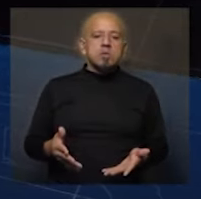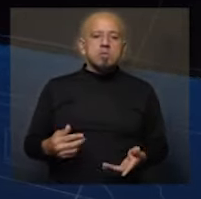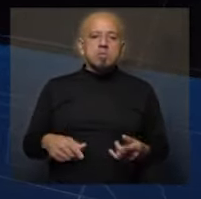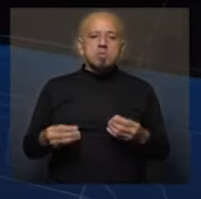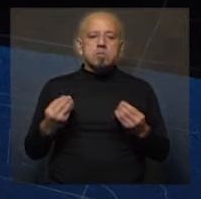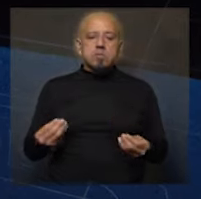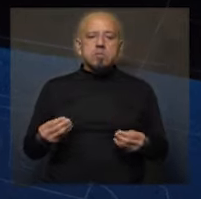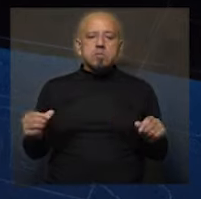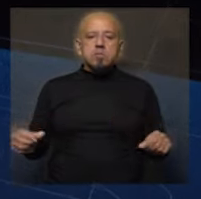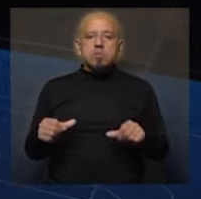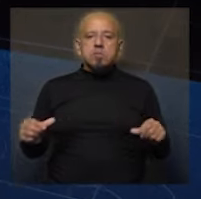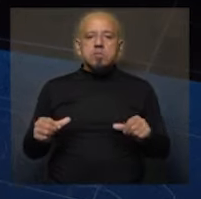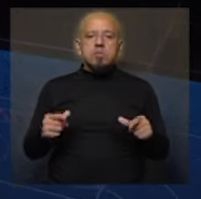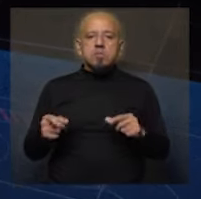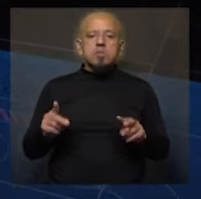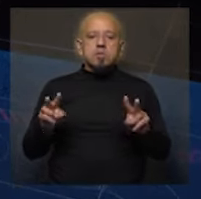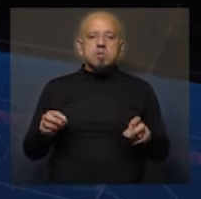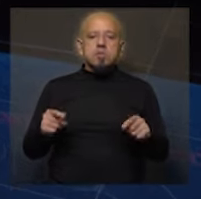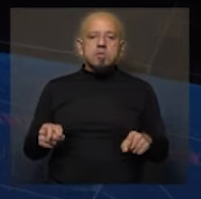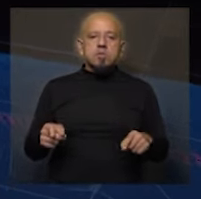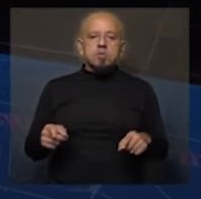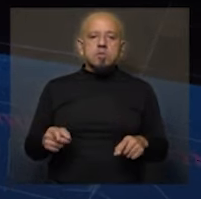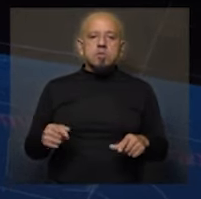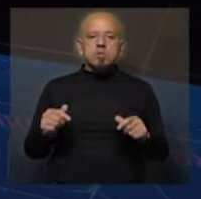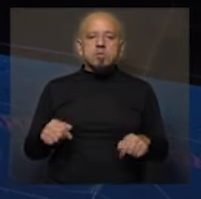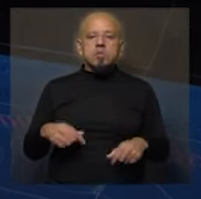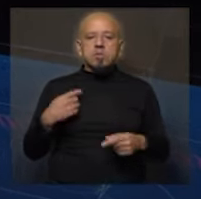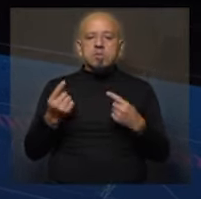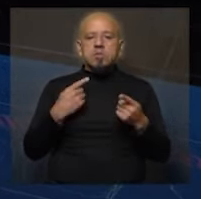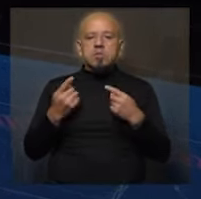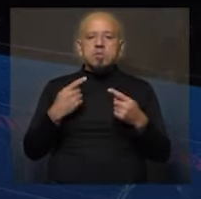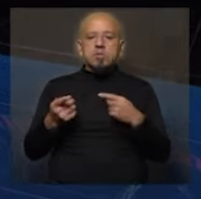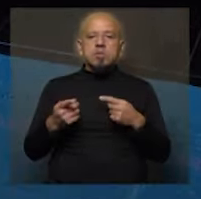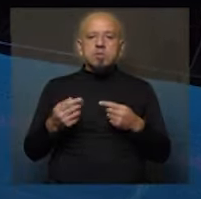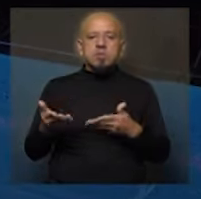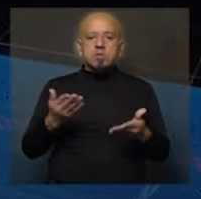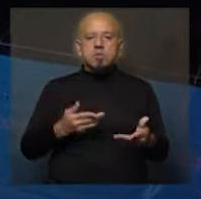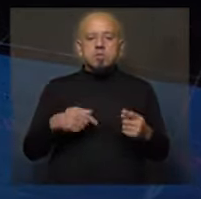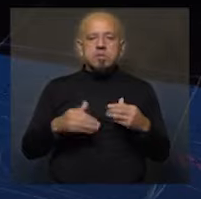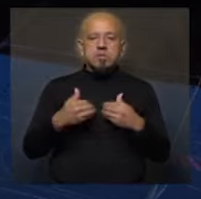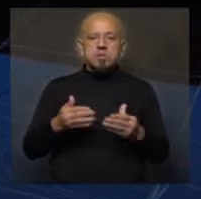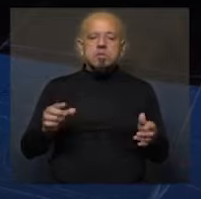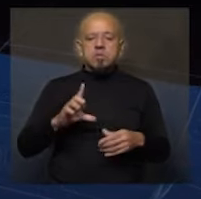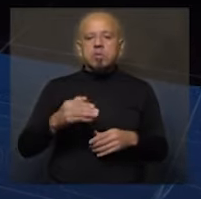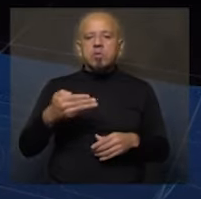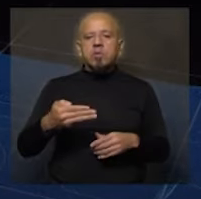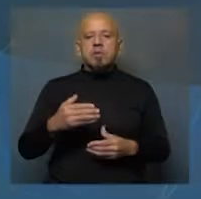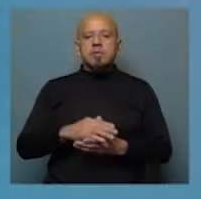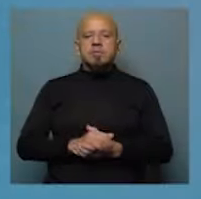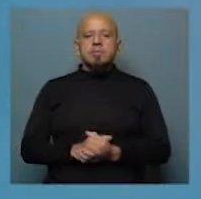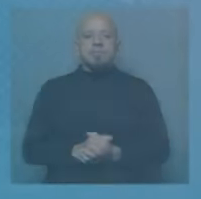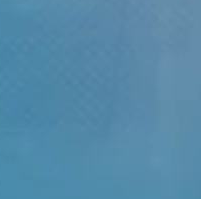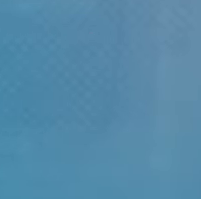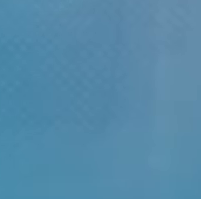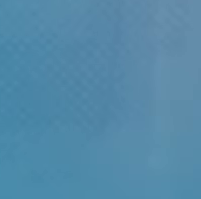hace para revertir este tema de varios asuntos estaremos hablando esta noche bienvenidas bienvenidos así comienza el lado